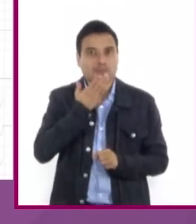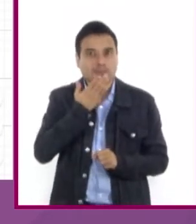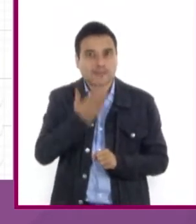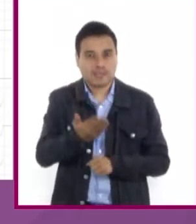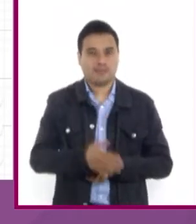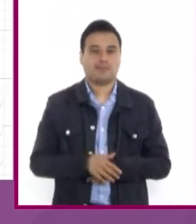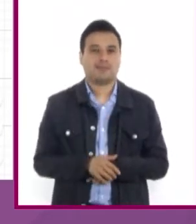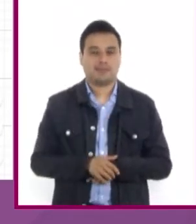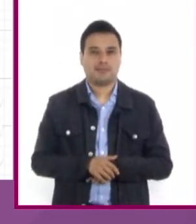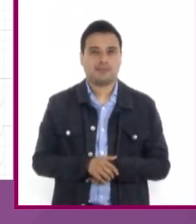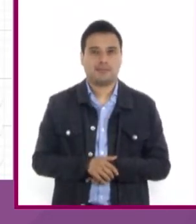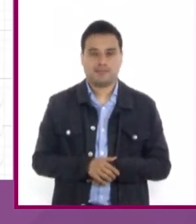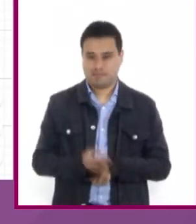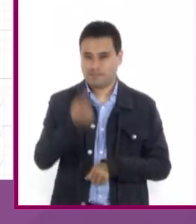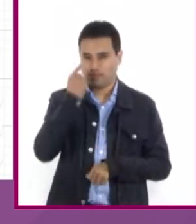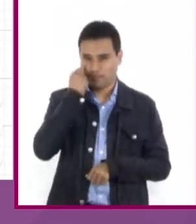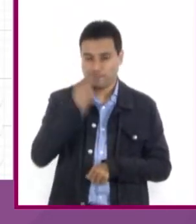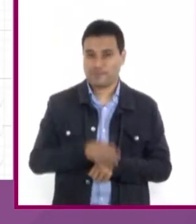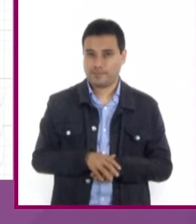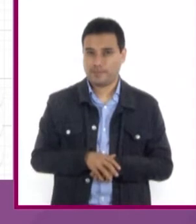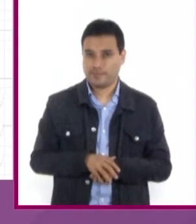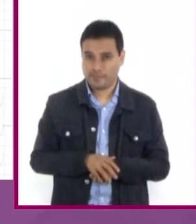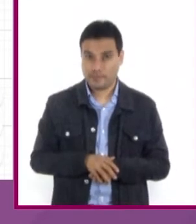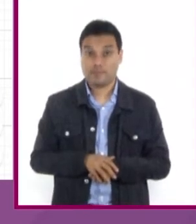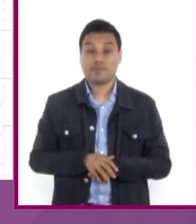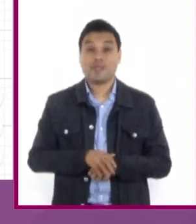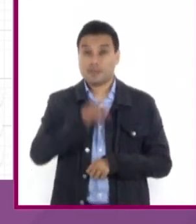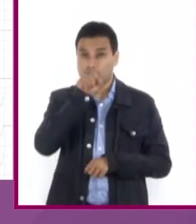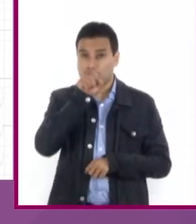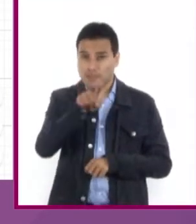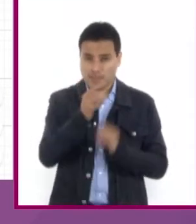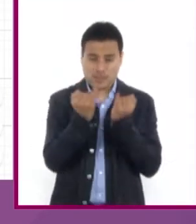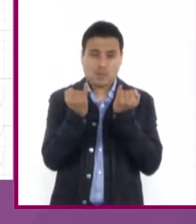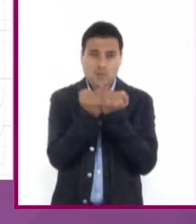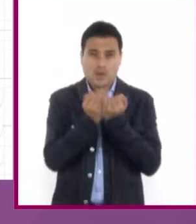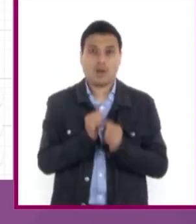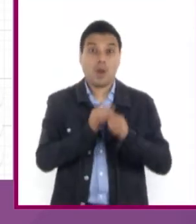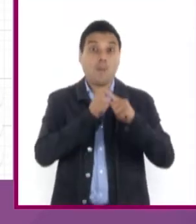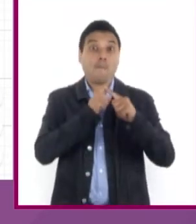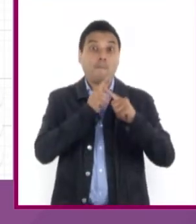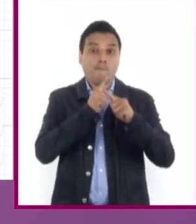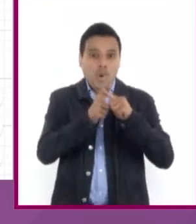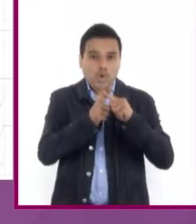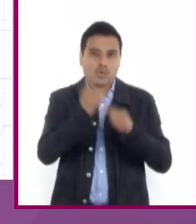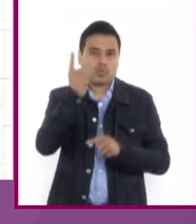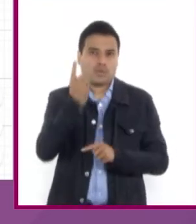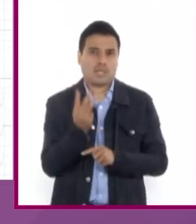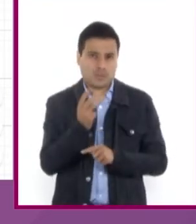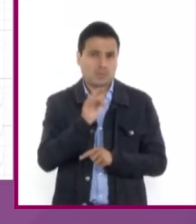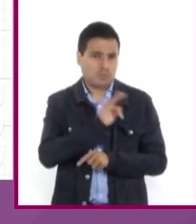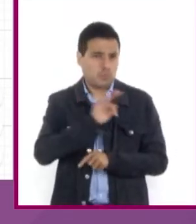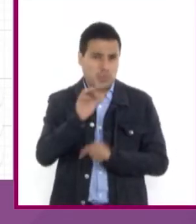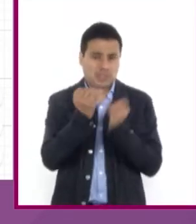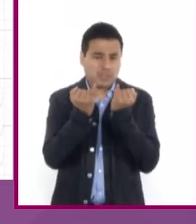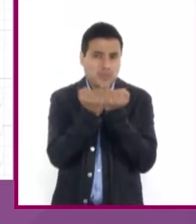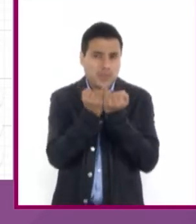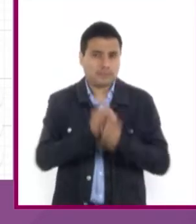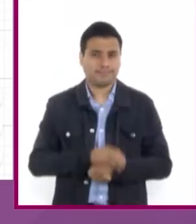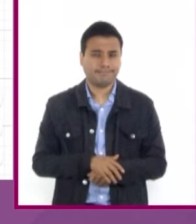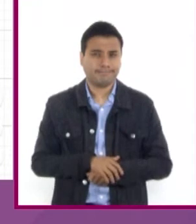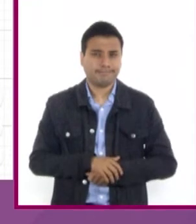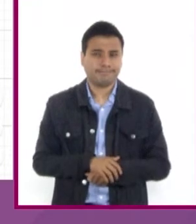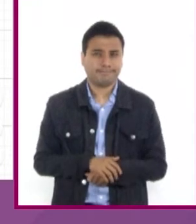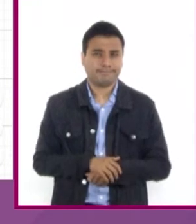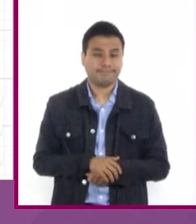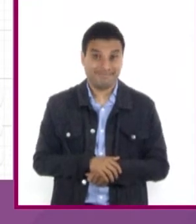correcto, pero multiplicando por 1/3 también se obtienen las medidas de la figura original.